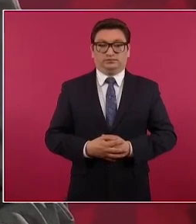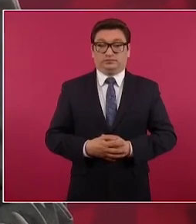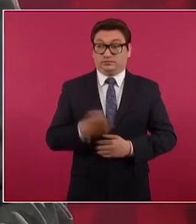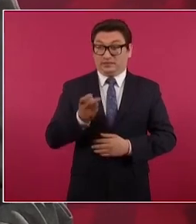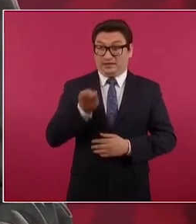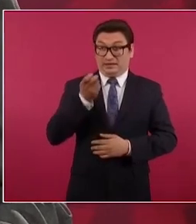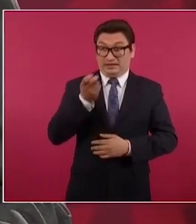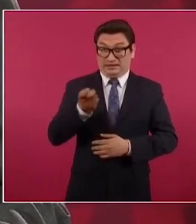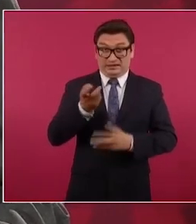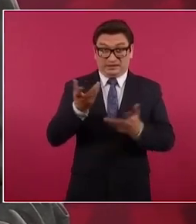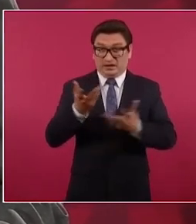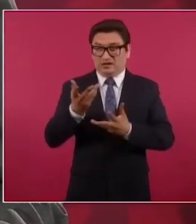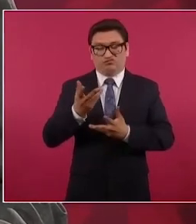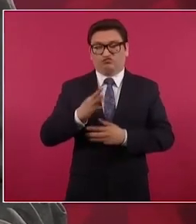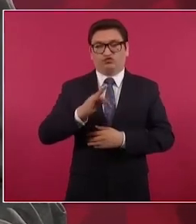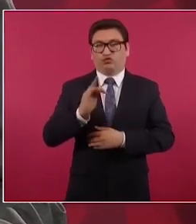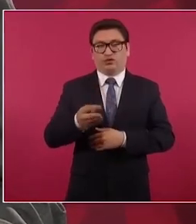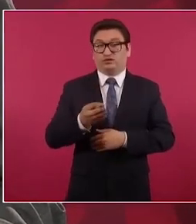enemigos, menos